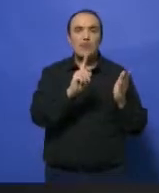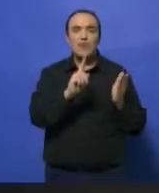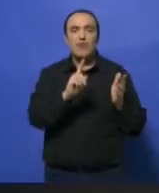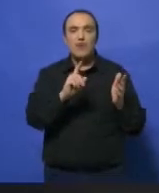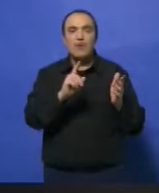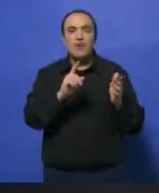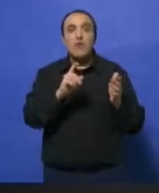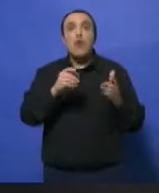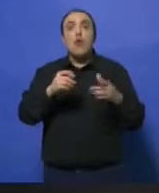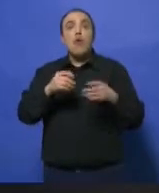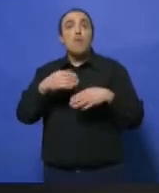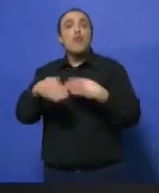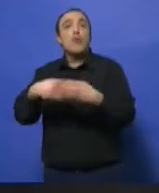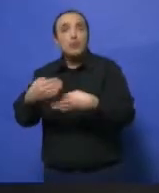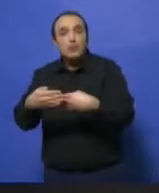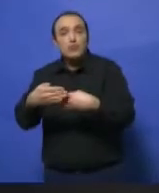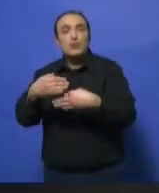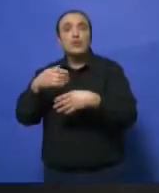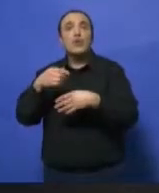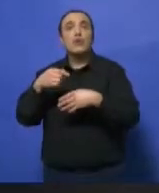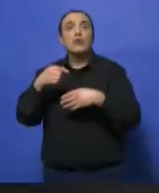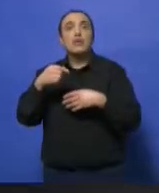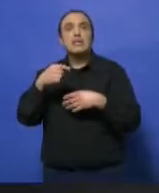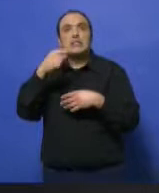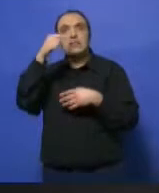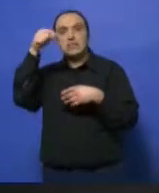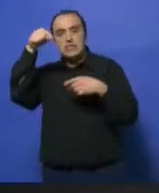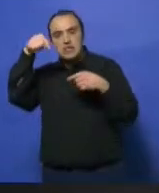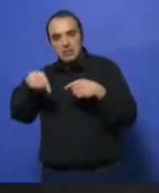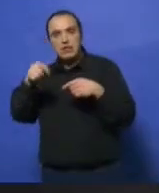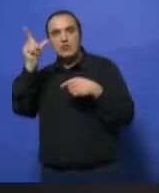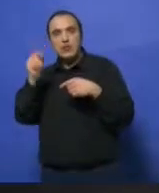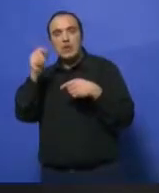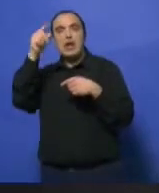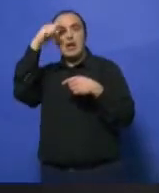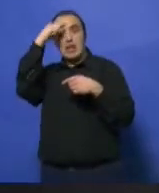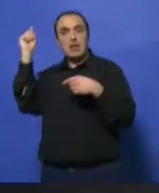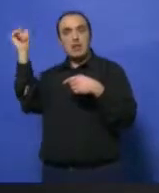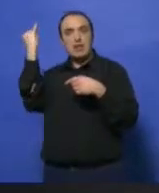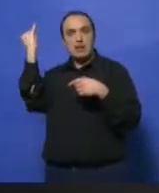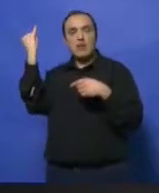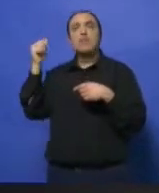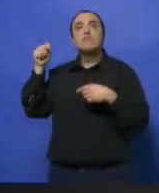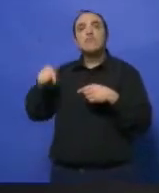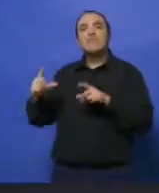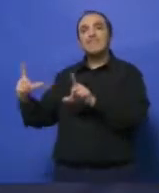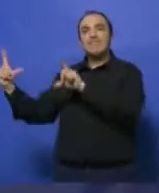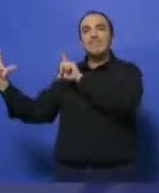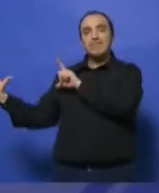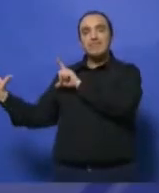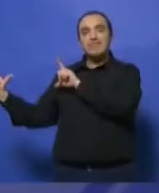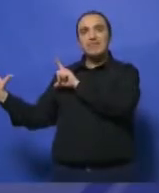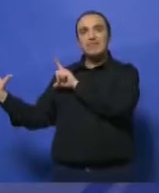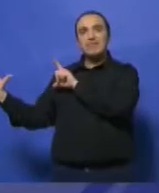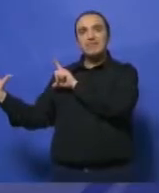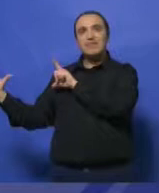nacionales e internacionales. Nos vamos a apoyar en más información de Placa, en este caso, para compartir algunos datos más que hacen a la producción audiovisual de